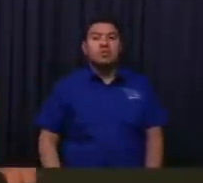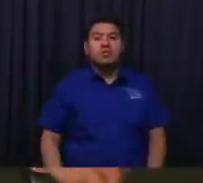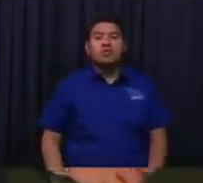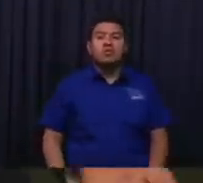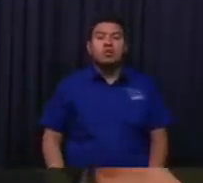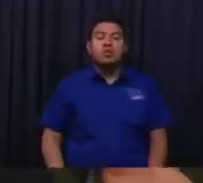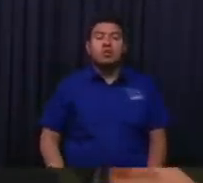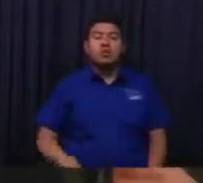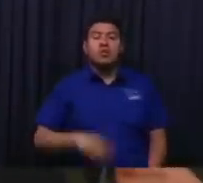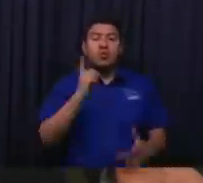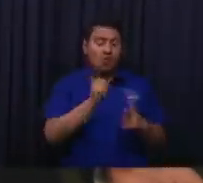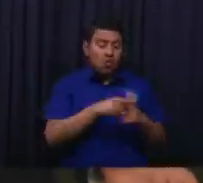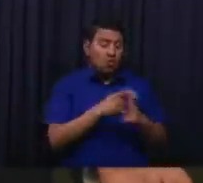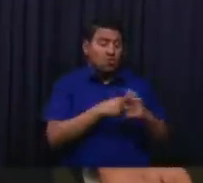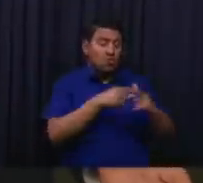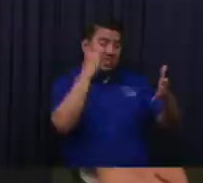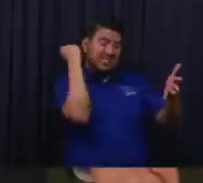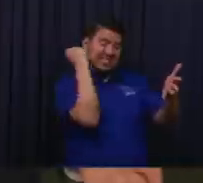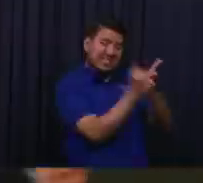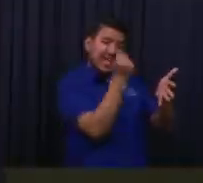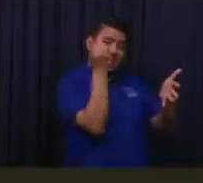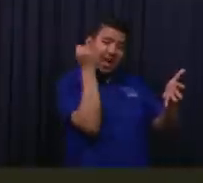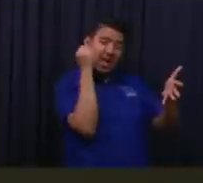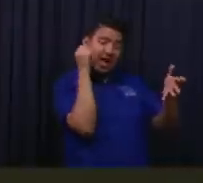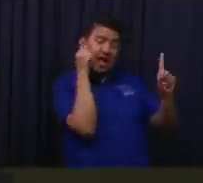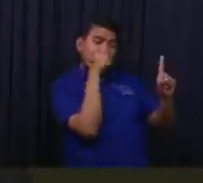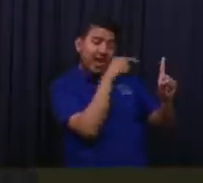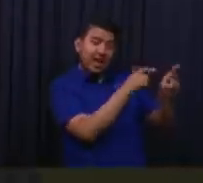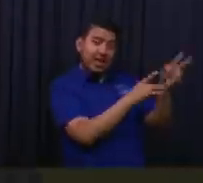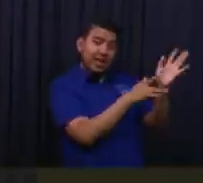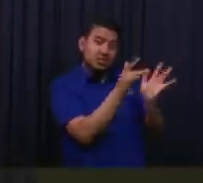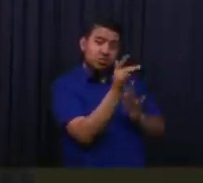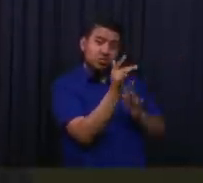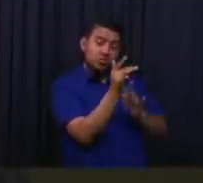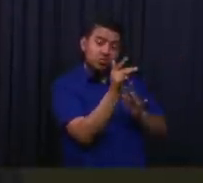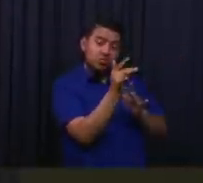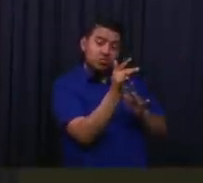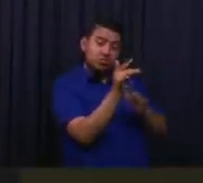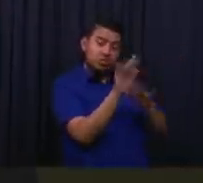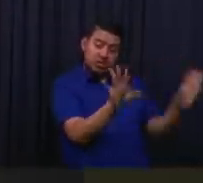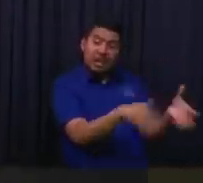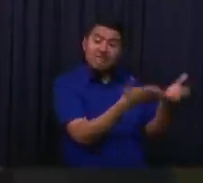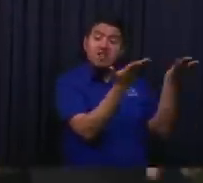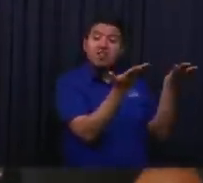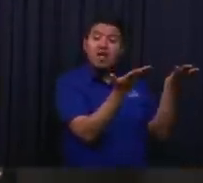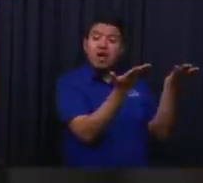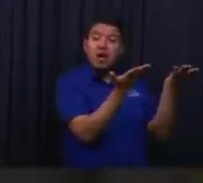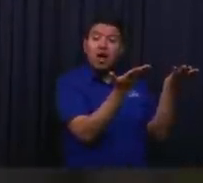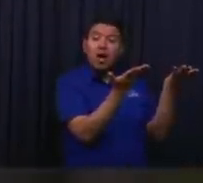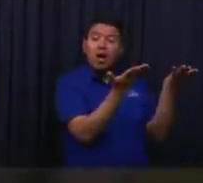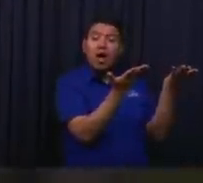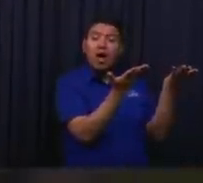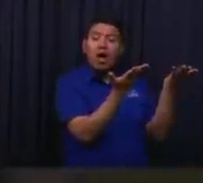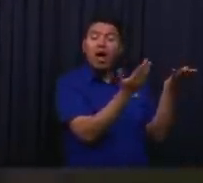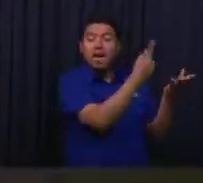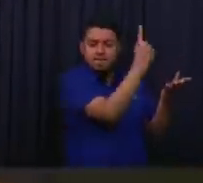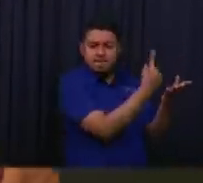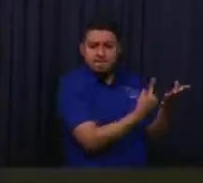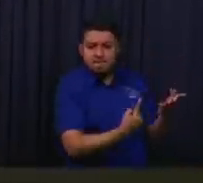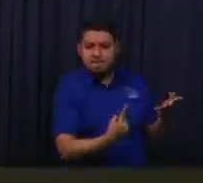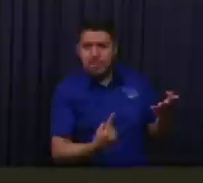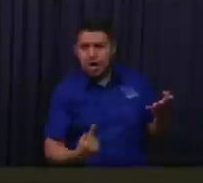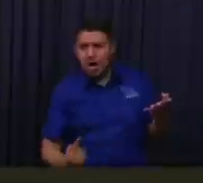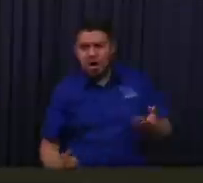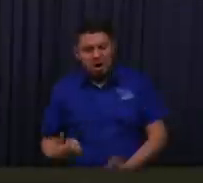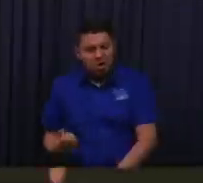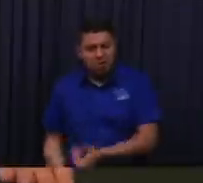¿Para qué se levanta? No para salir de la tumba, sino para bajar el infierno.